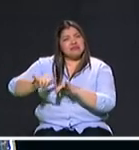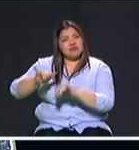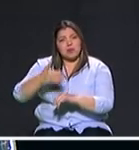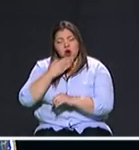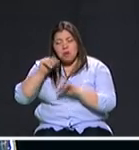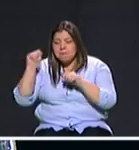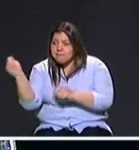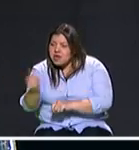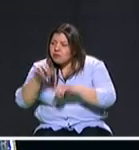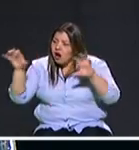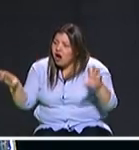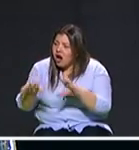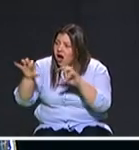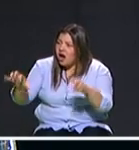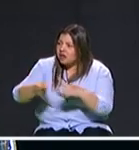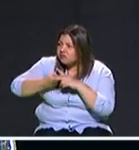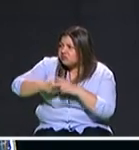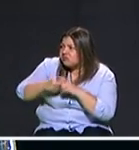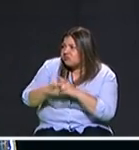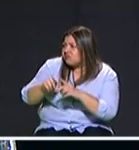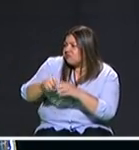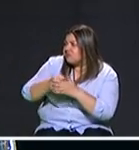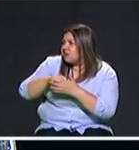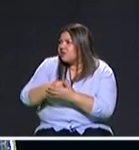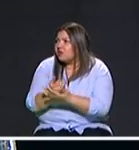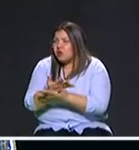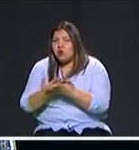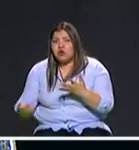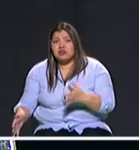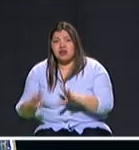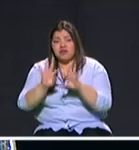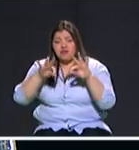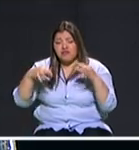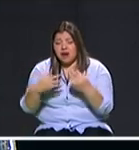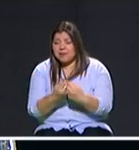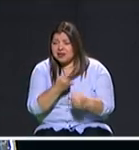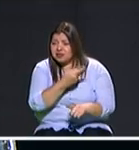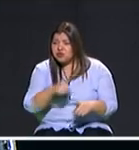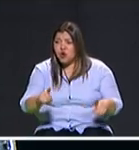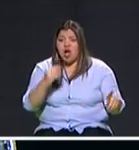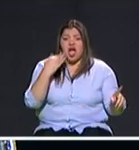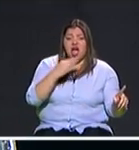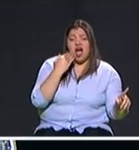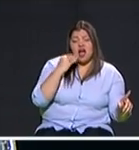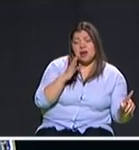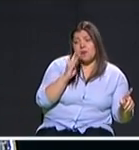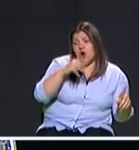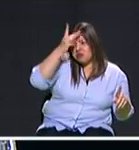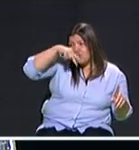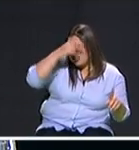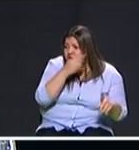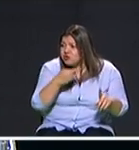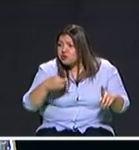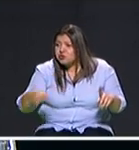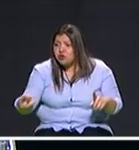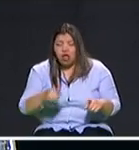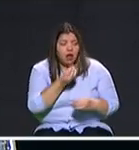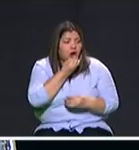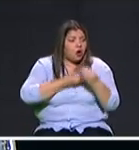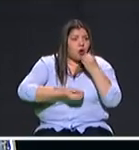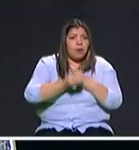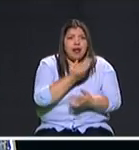esa familia que quedan tiradas sin nada que comer ni nada que darle a sus hijos hoy se está adelantando un proyecto en